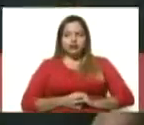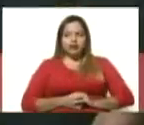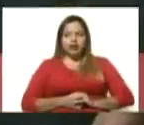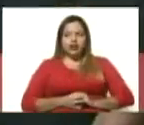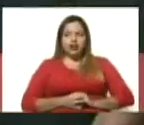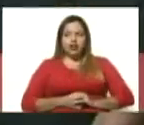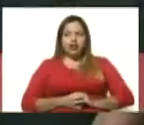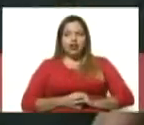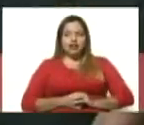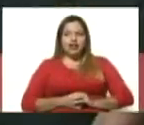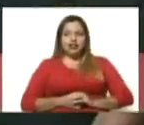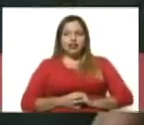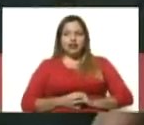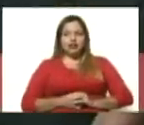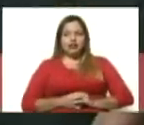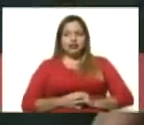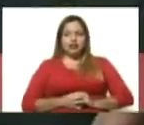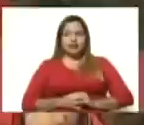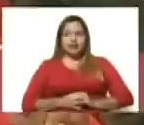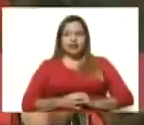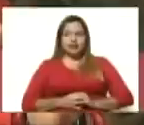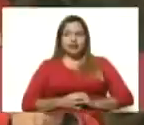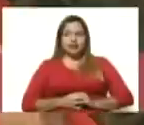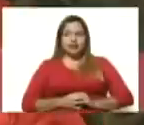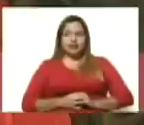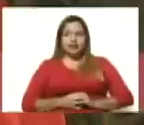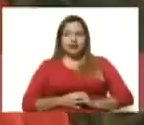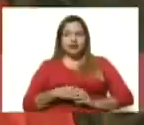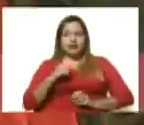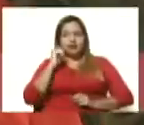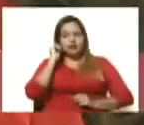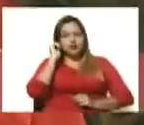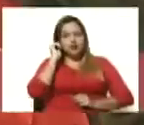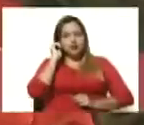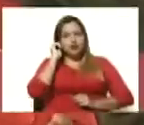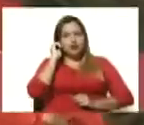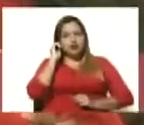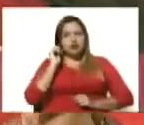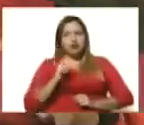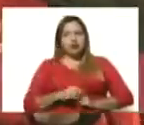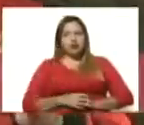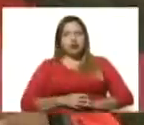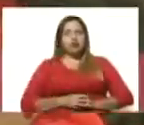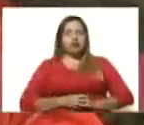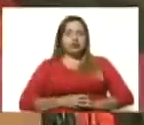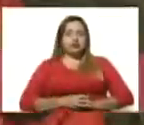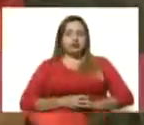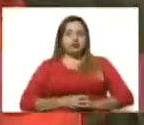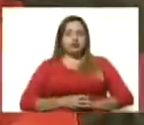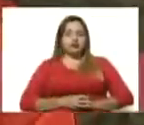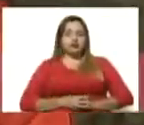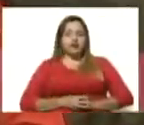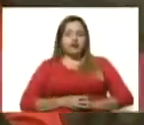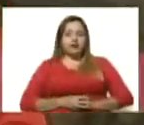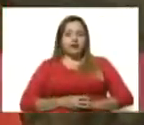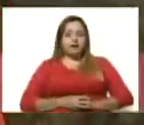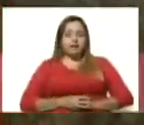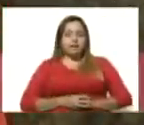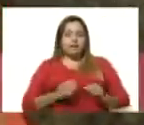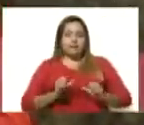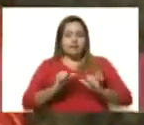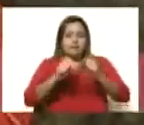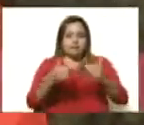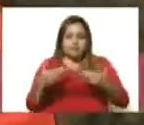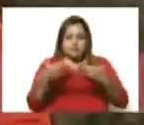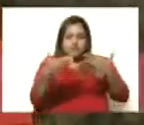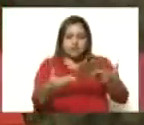pueblo frente a esta tragedia. Una metamorfosis que inició el propio 8 de octubre, que inició con una avanzada